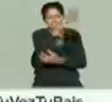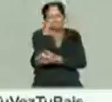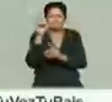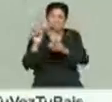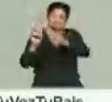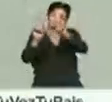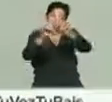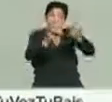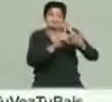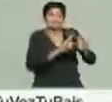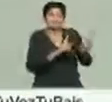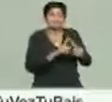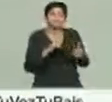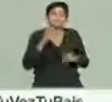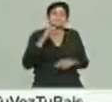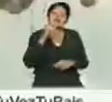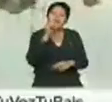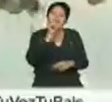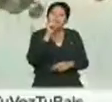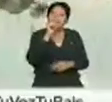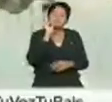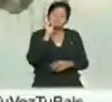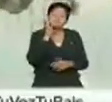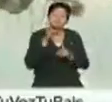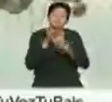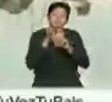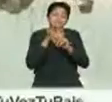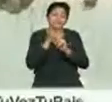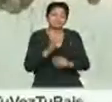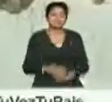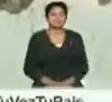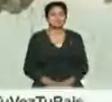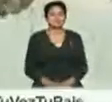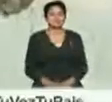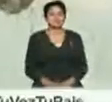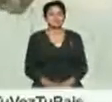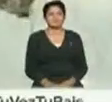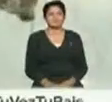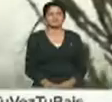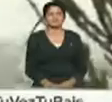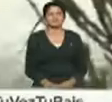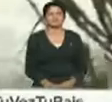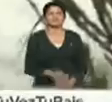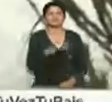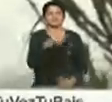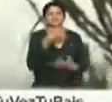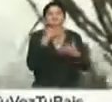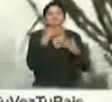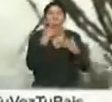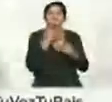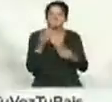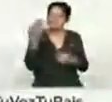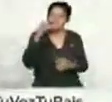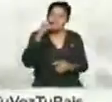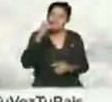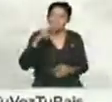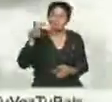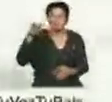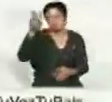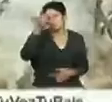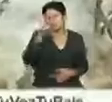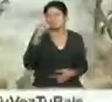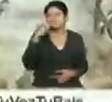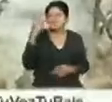de abastecimiento de agua de las zonas aledañas. Nosotros tratamos de fomentar el turismo para promocionar el